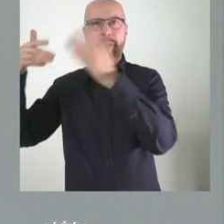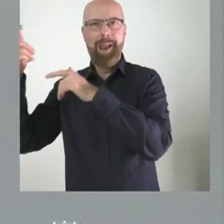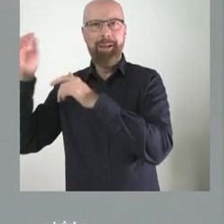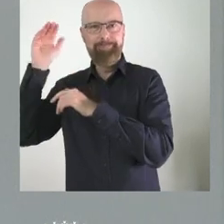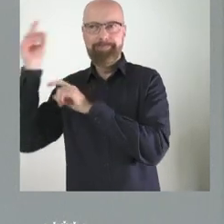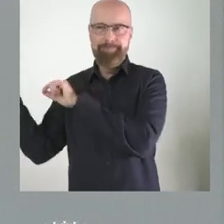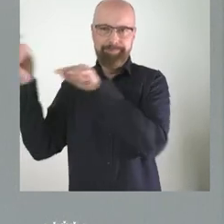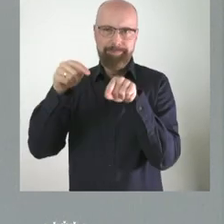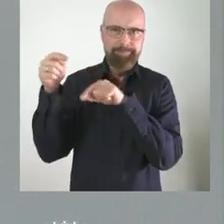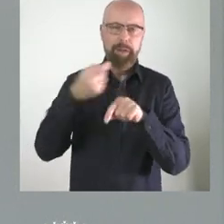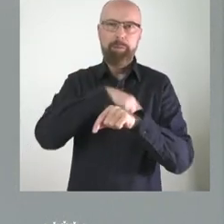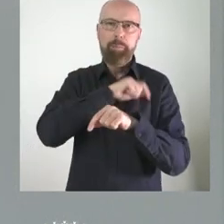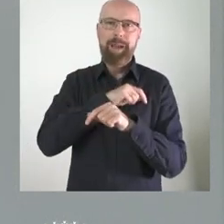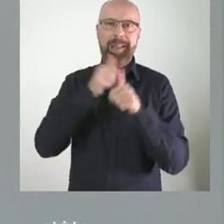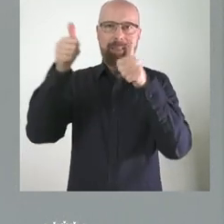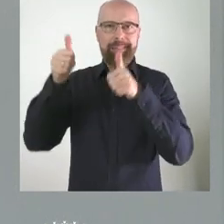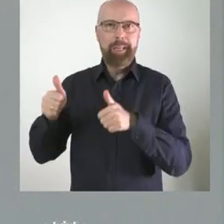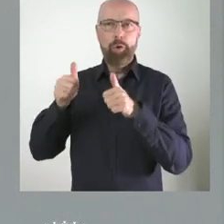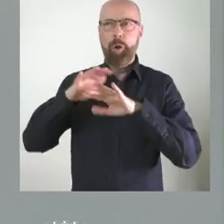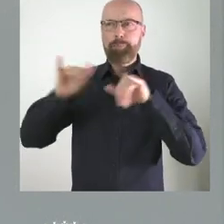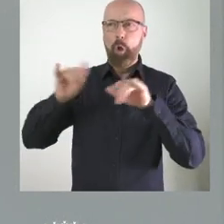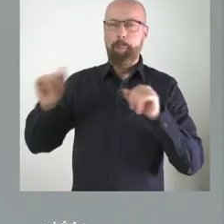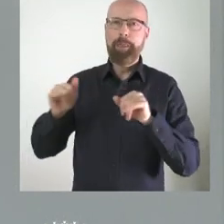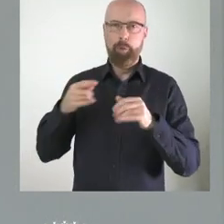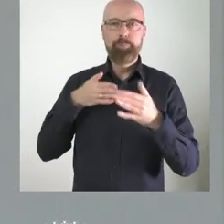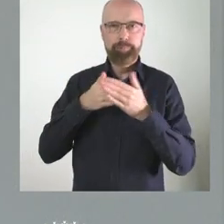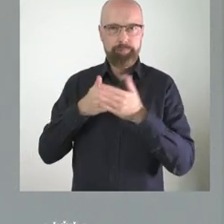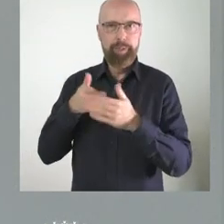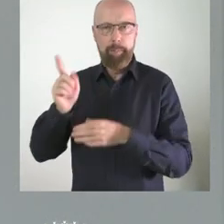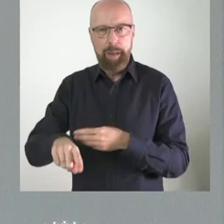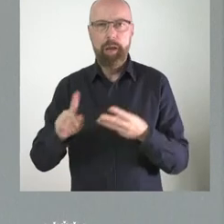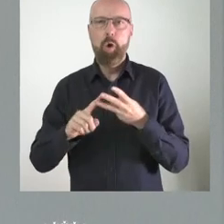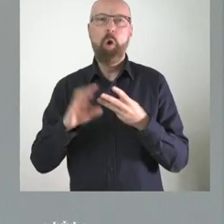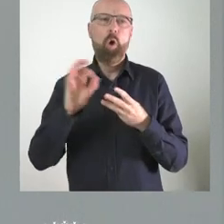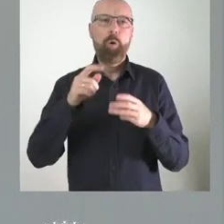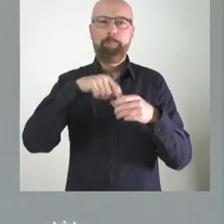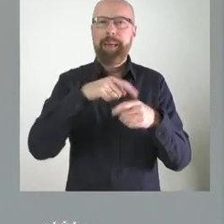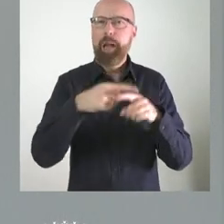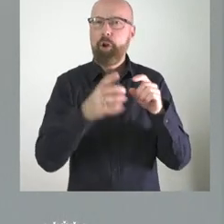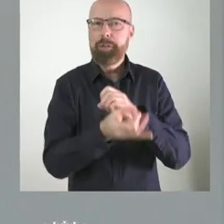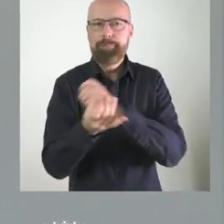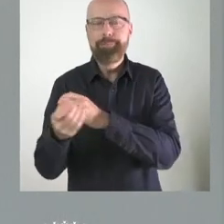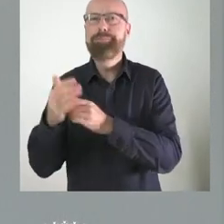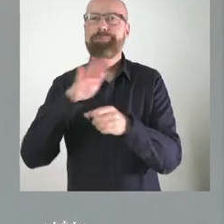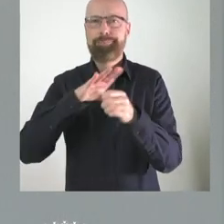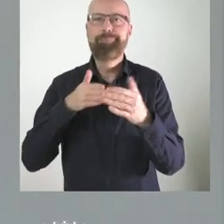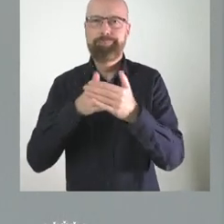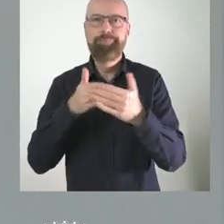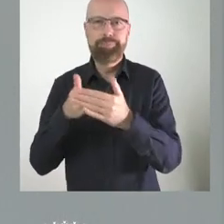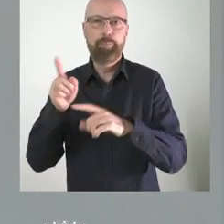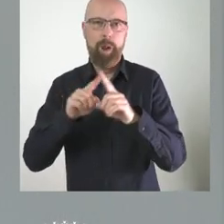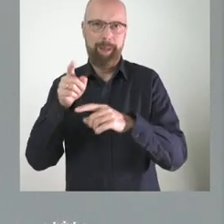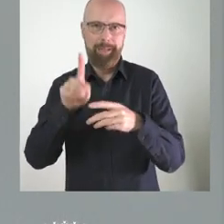el acceso a algún tipo de Plaza fíjese precisamente hoy alguno de los medios de comunicación se hacía eco en alguna de las provincias